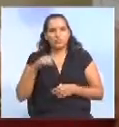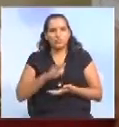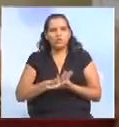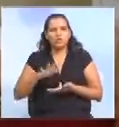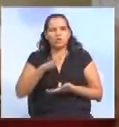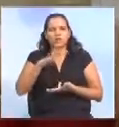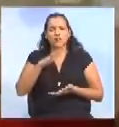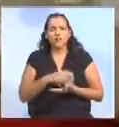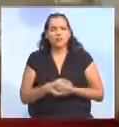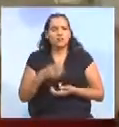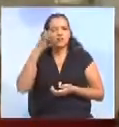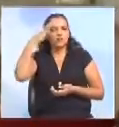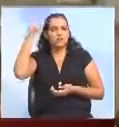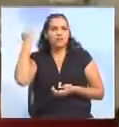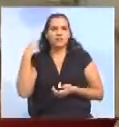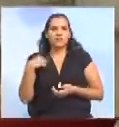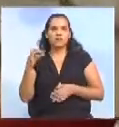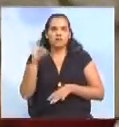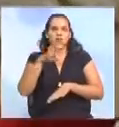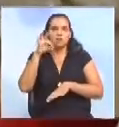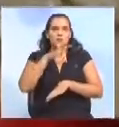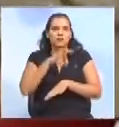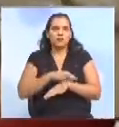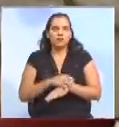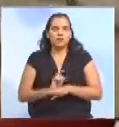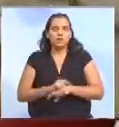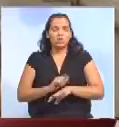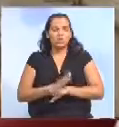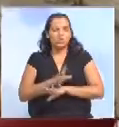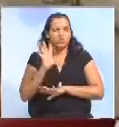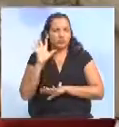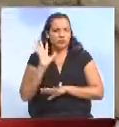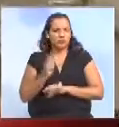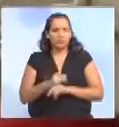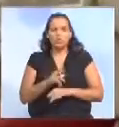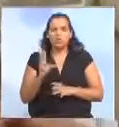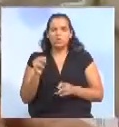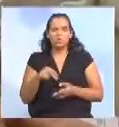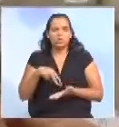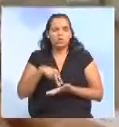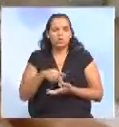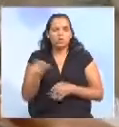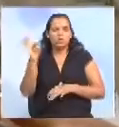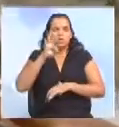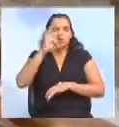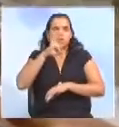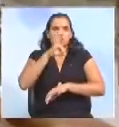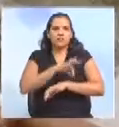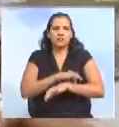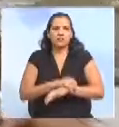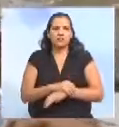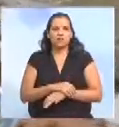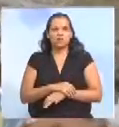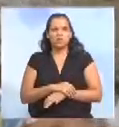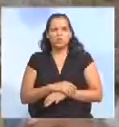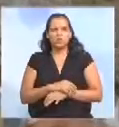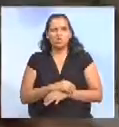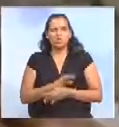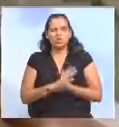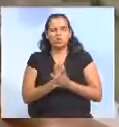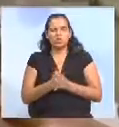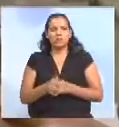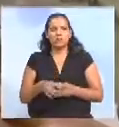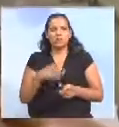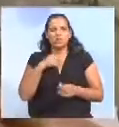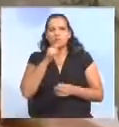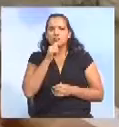barrio abandonado totalmente. Los mosquitos a uno de tarde, pasaba las 5 de la tarde, nadie se puede parar el mosquerío que hay. ¿Por qué? Porque nadie funiga. Con